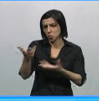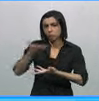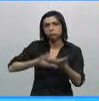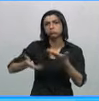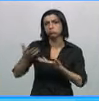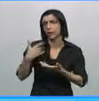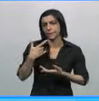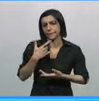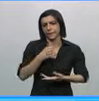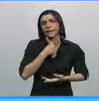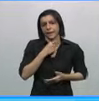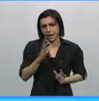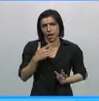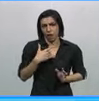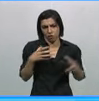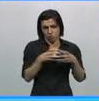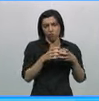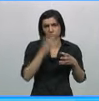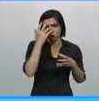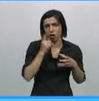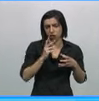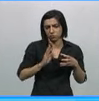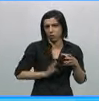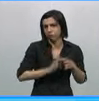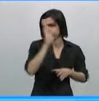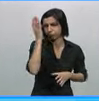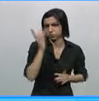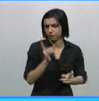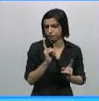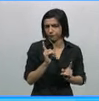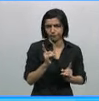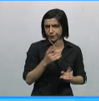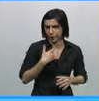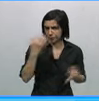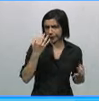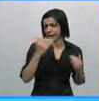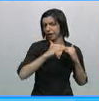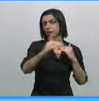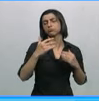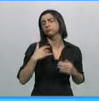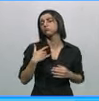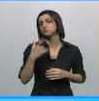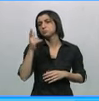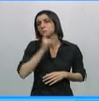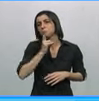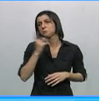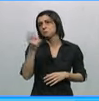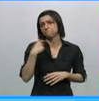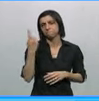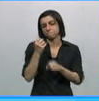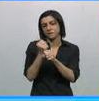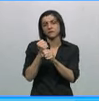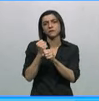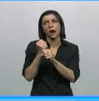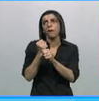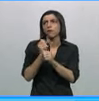para que esto suceda desde mi lugar. Así que yo pienso que vamos a estar trabajando en el mismo lugar